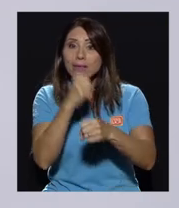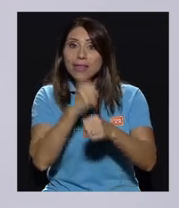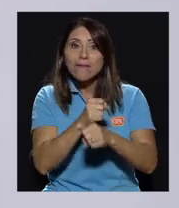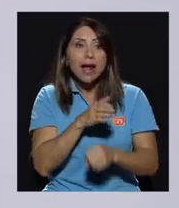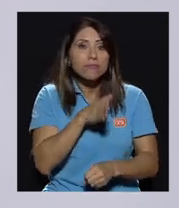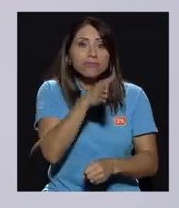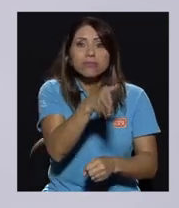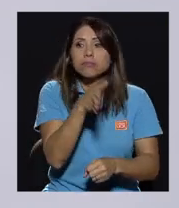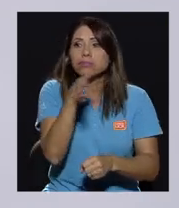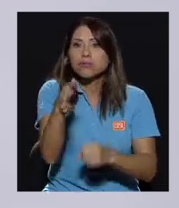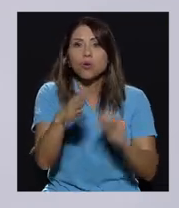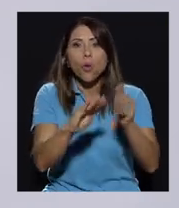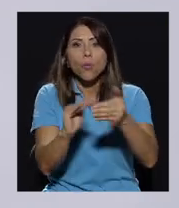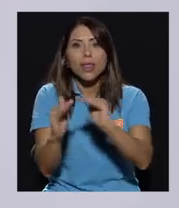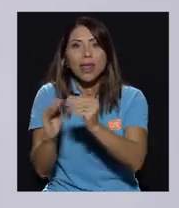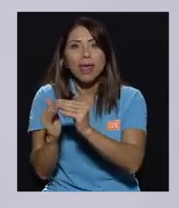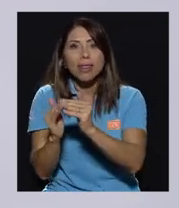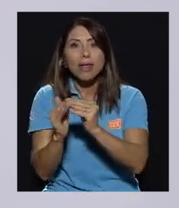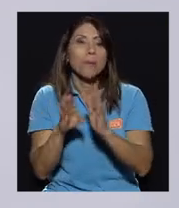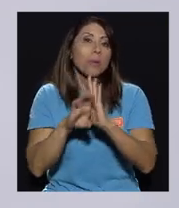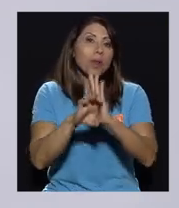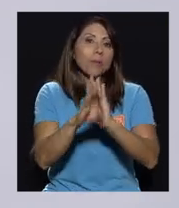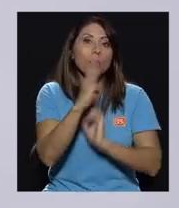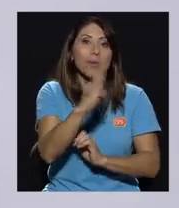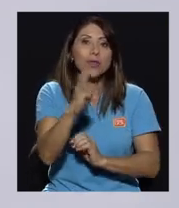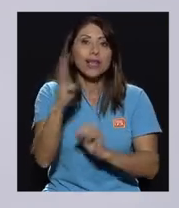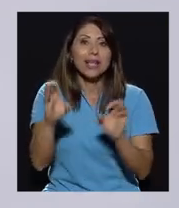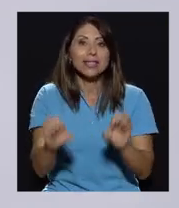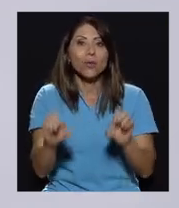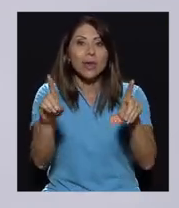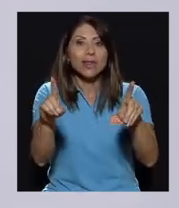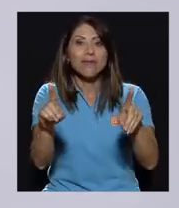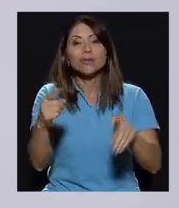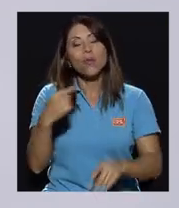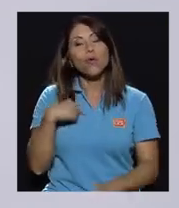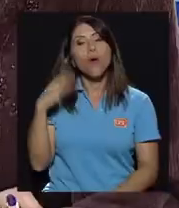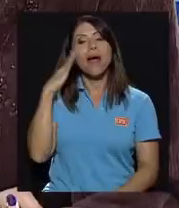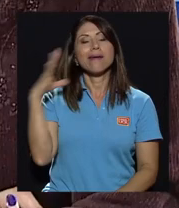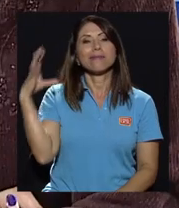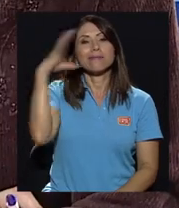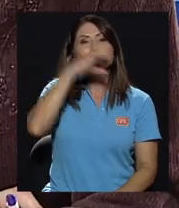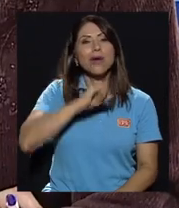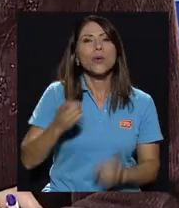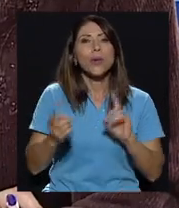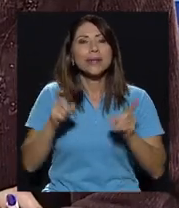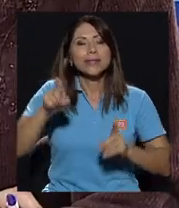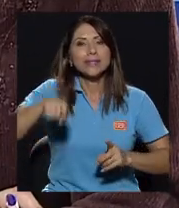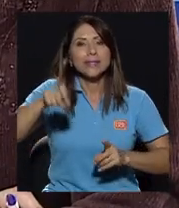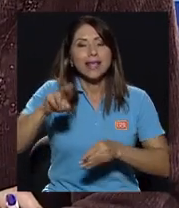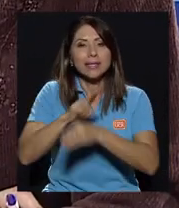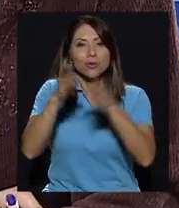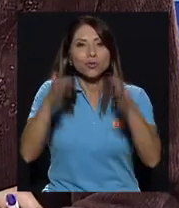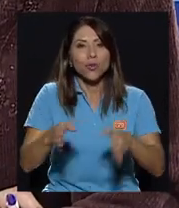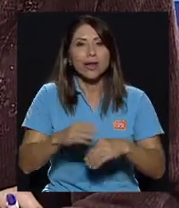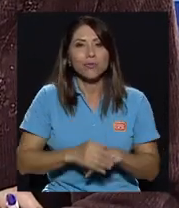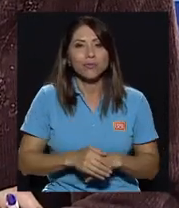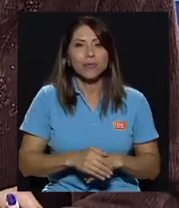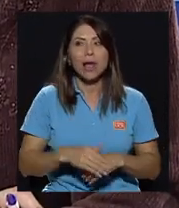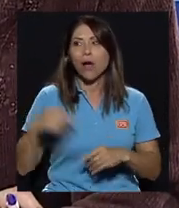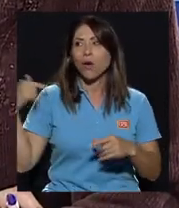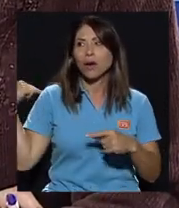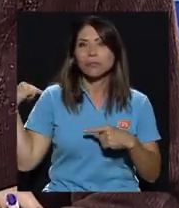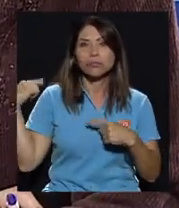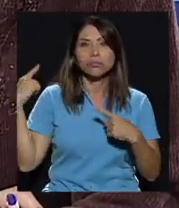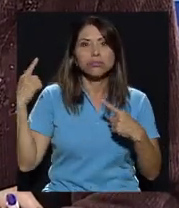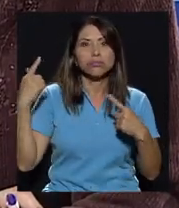por ejemplo en las bibliotecas educativas es donde usted conoce las necesidades del usuario regresando a la pregunta de cuál ha sido esa